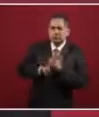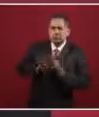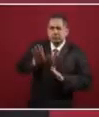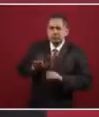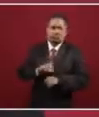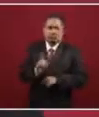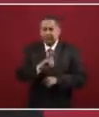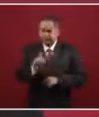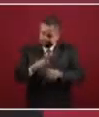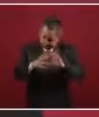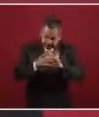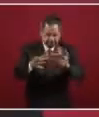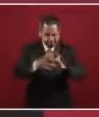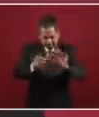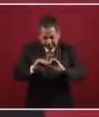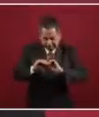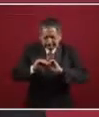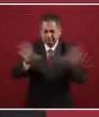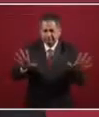aclararlo todo.